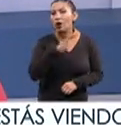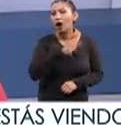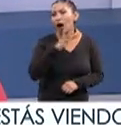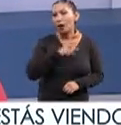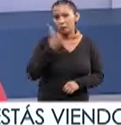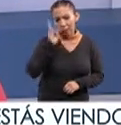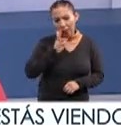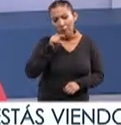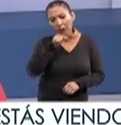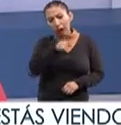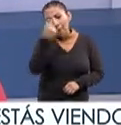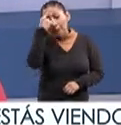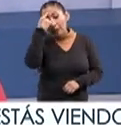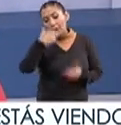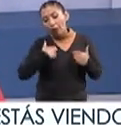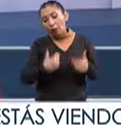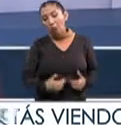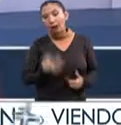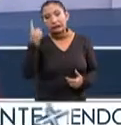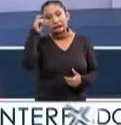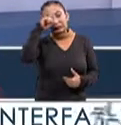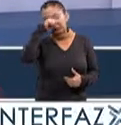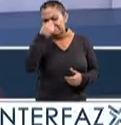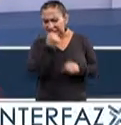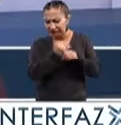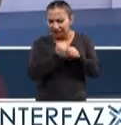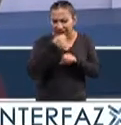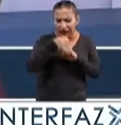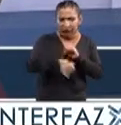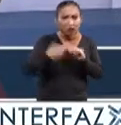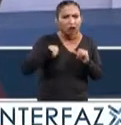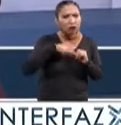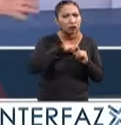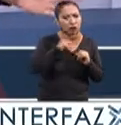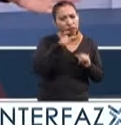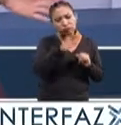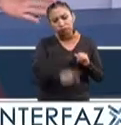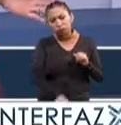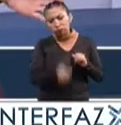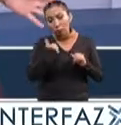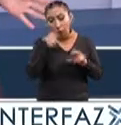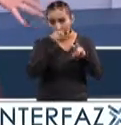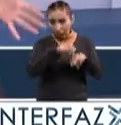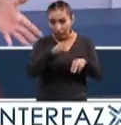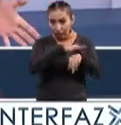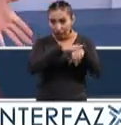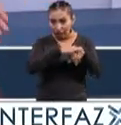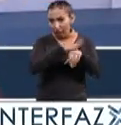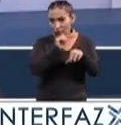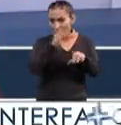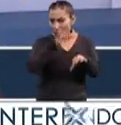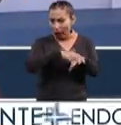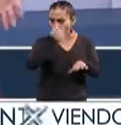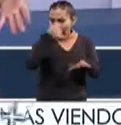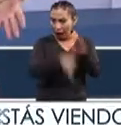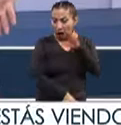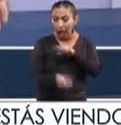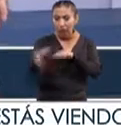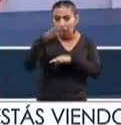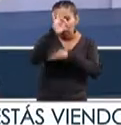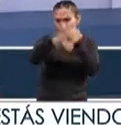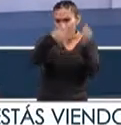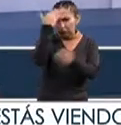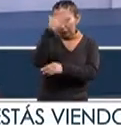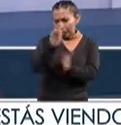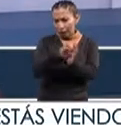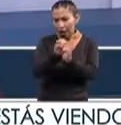existen evidencias de que la mente humana es muy compleja y que nuestras reacciones y conductas no deben ser analizadas superficialmente. Es de conocimiento